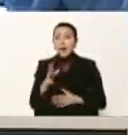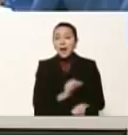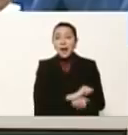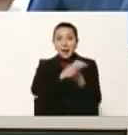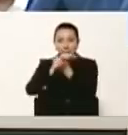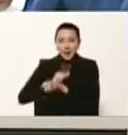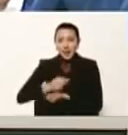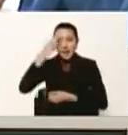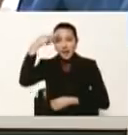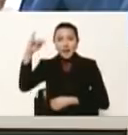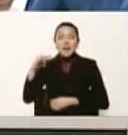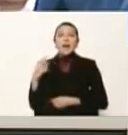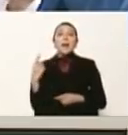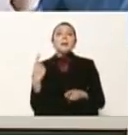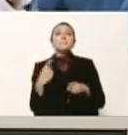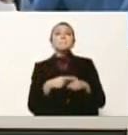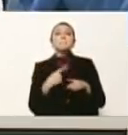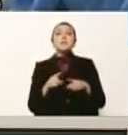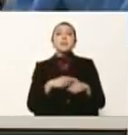su primo.